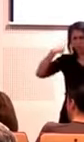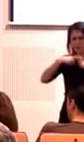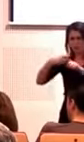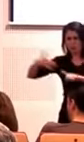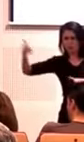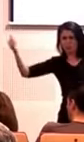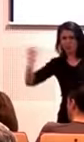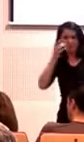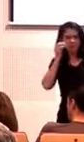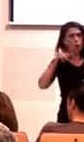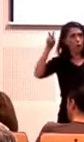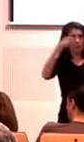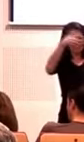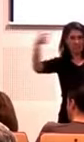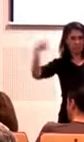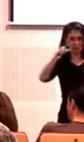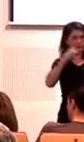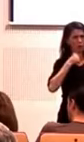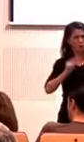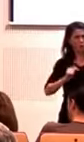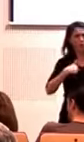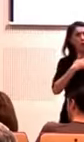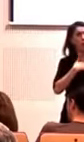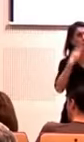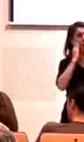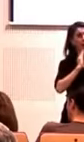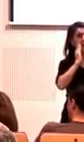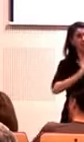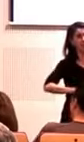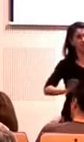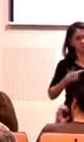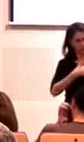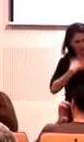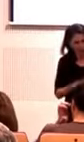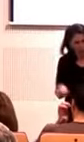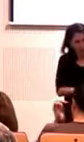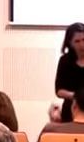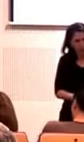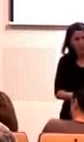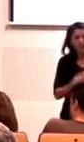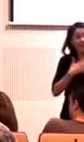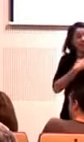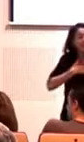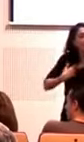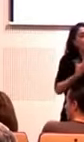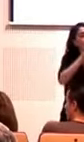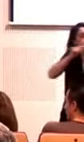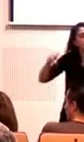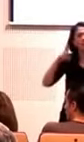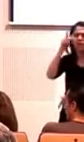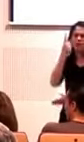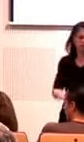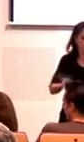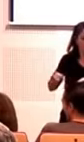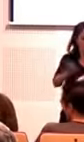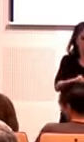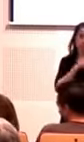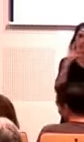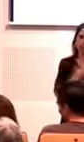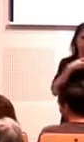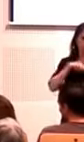caricia. Yo quiero más, y quiero que mucha gente tenga derecho a ese más. Por eso estamos aquí todos.